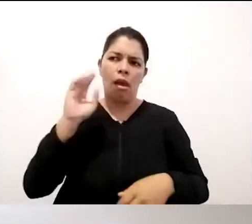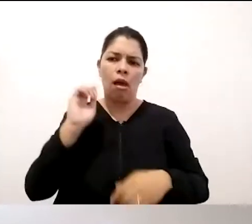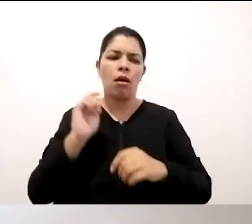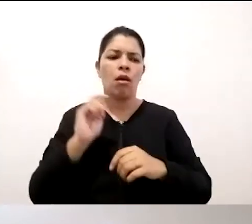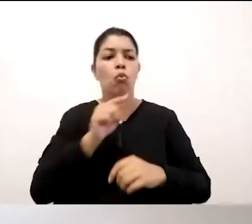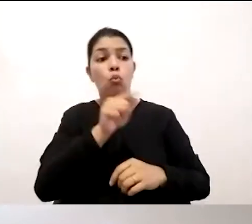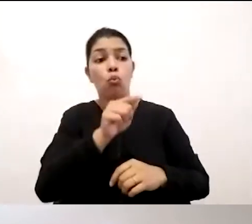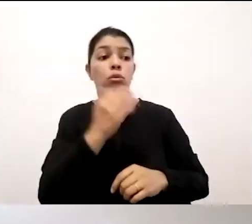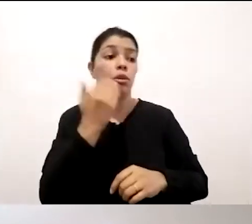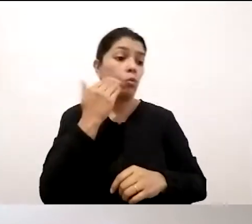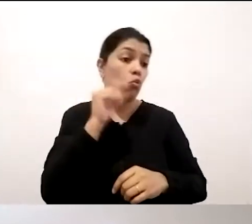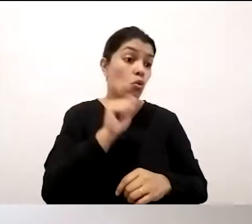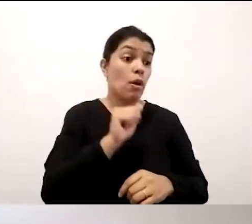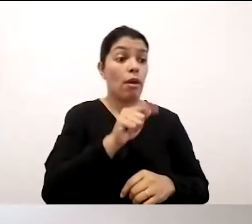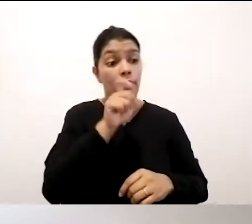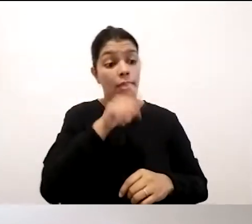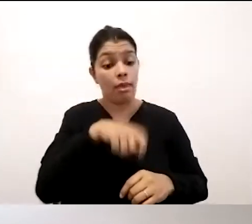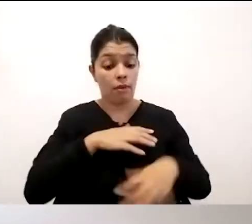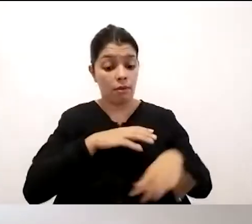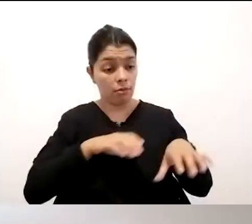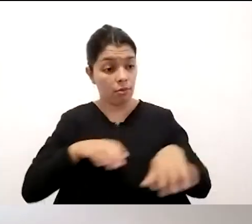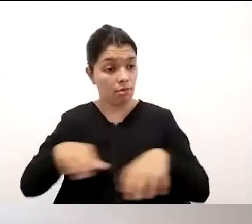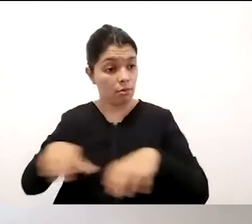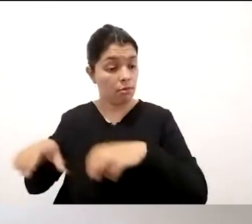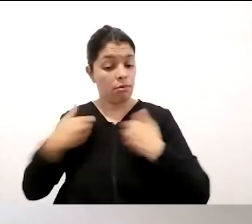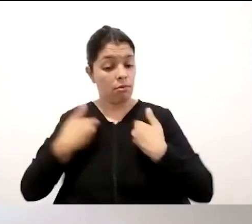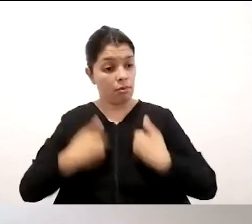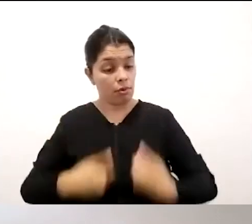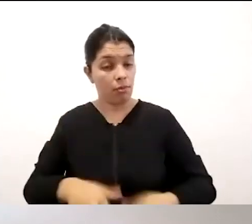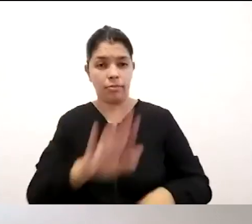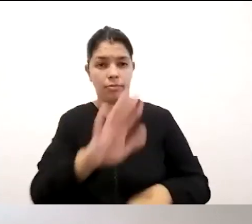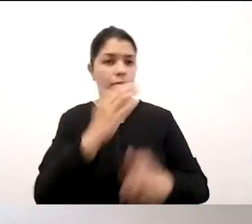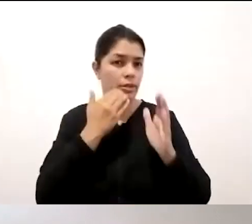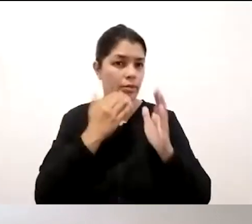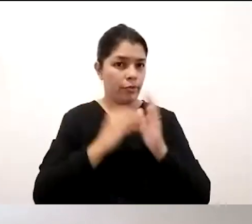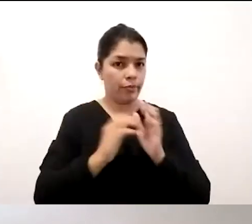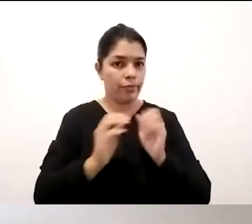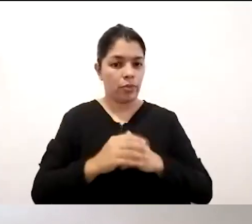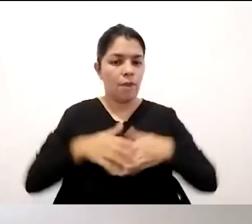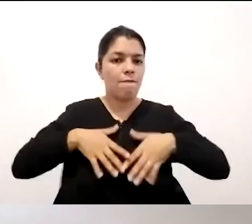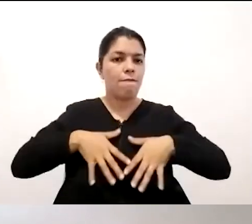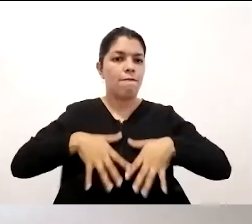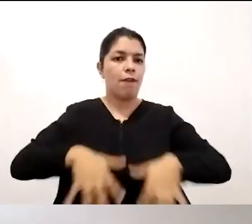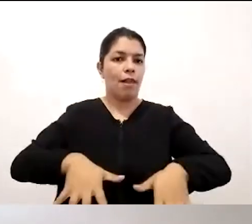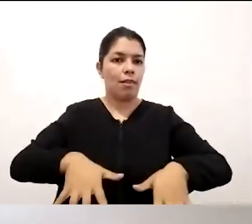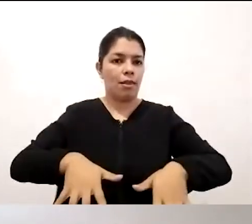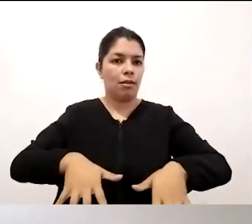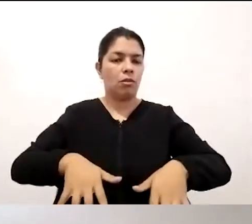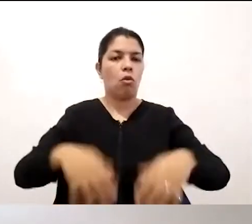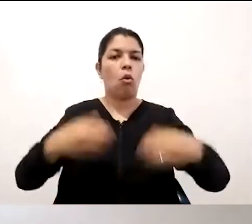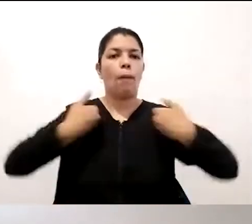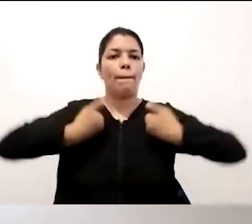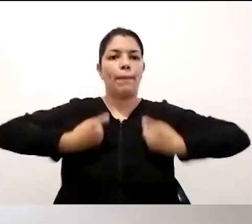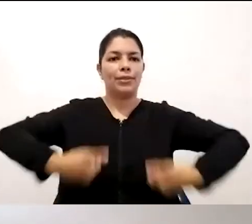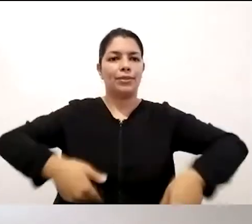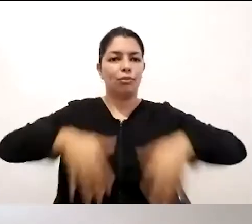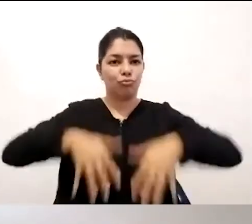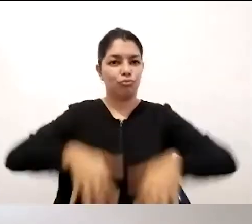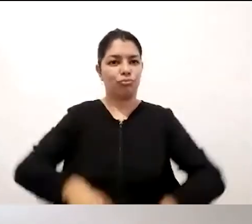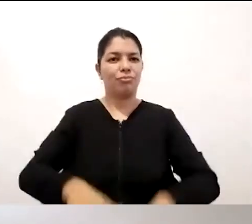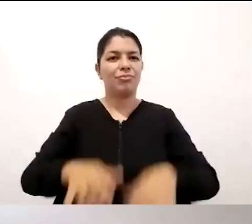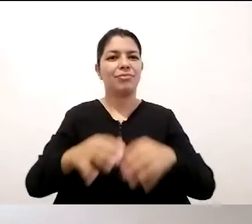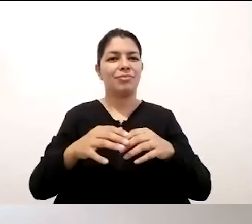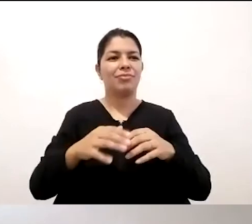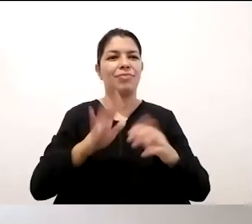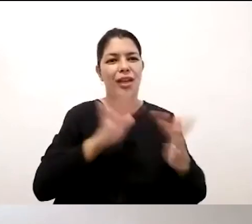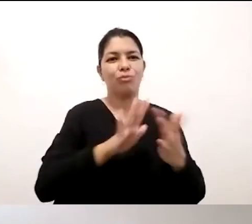tanto a hombres como a mujeres. Ejemplo, las faldas y los vestidos para las mujeres, los pantalones y las